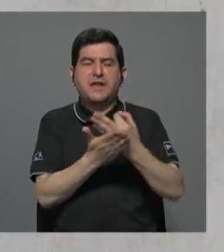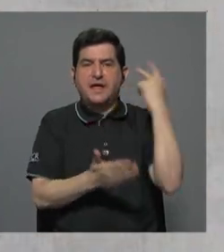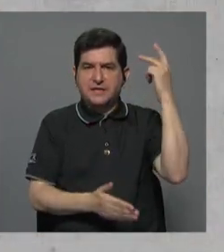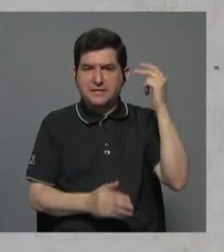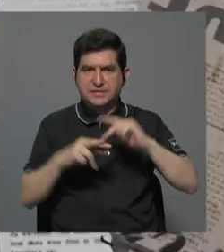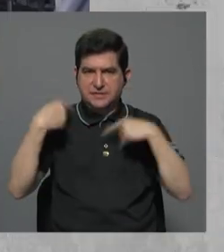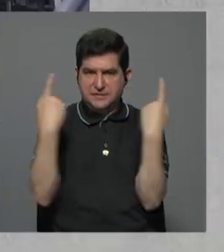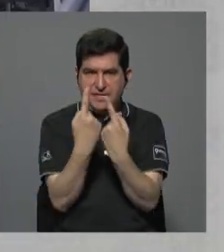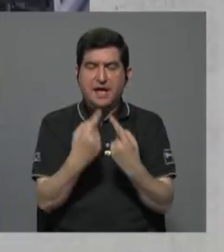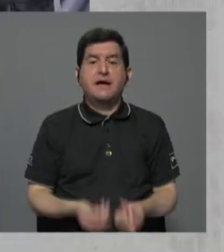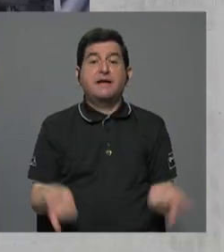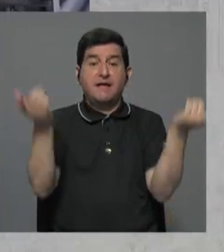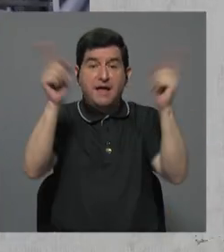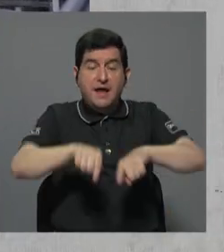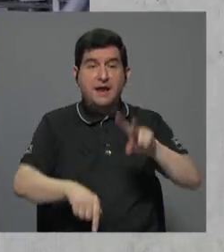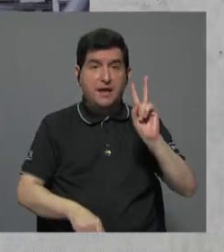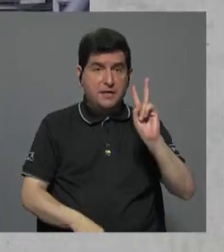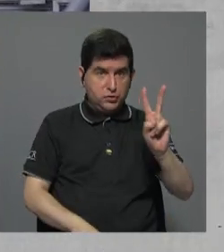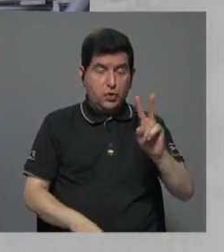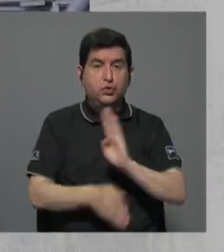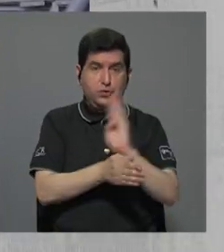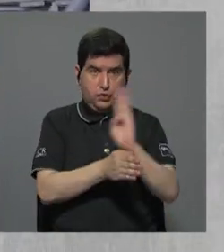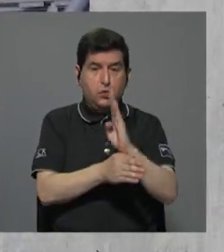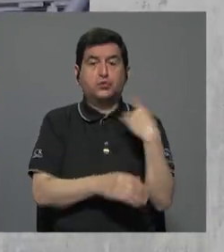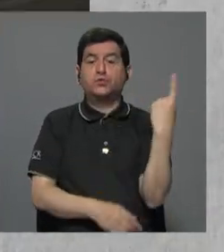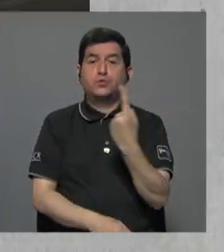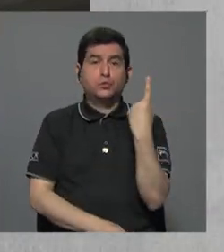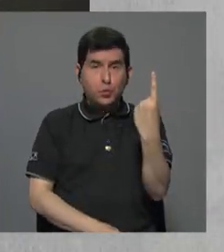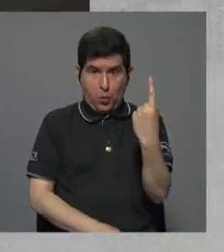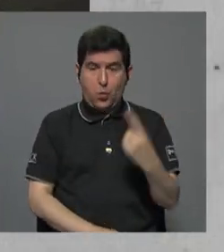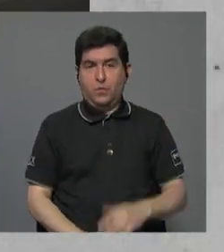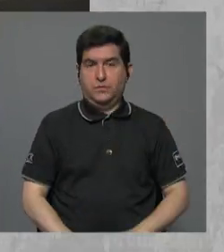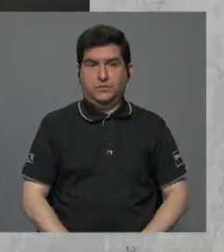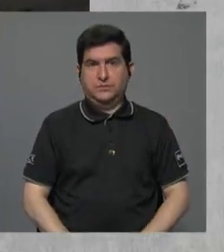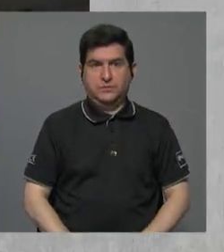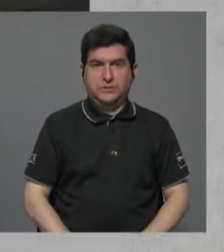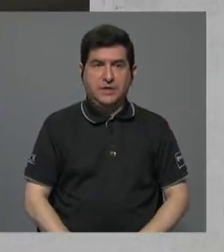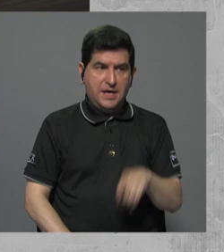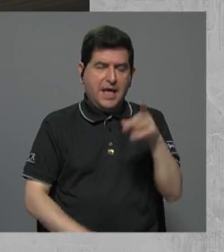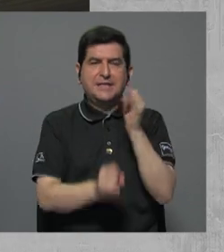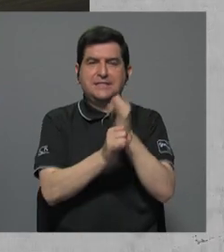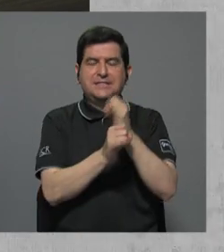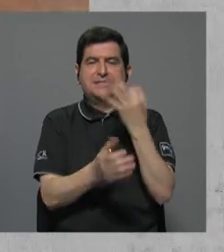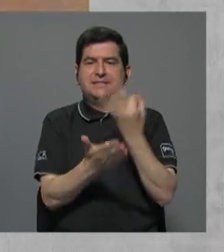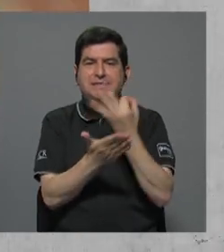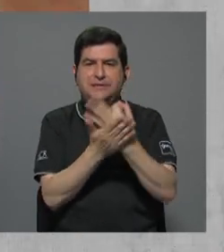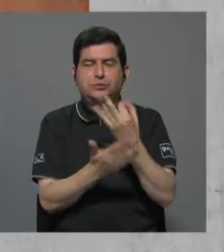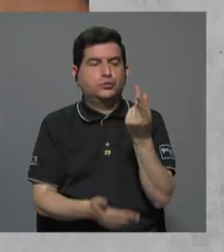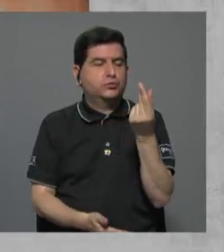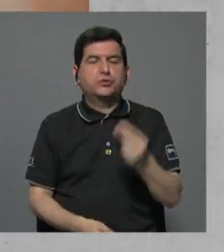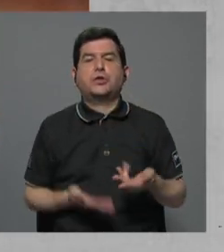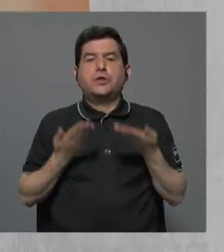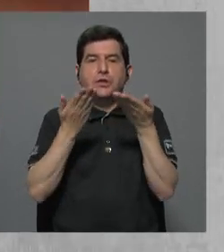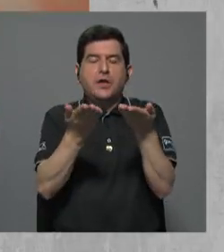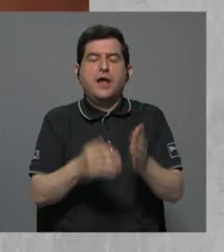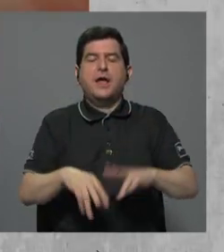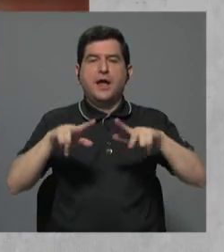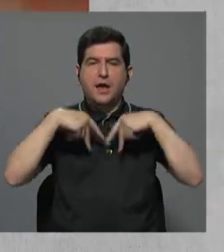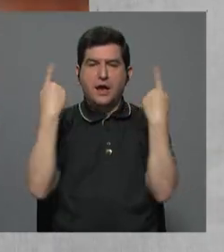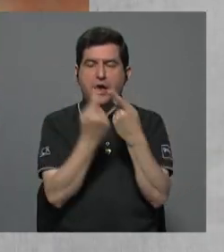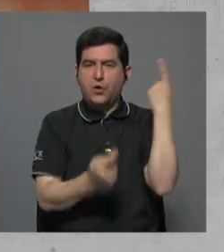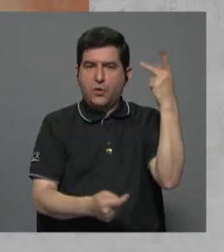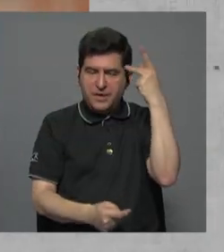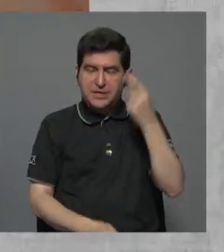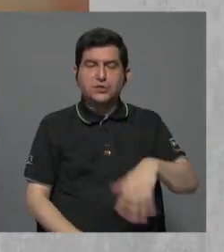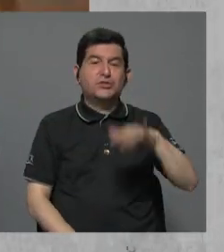en este caso si estos dos bancos son los únicos pues digamos entes financieros que están dándole dinero a los partidos políticos a cinco